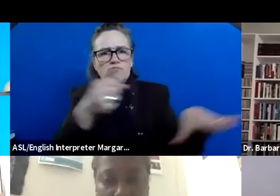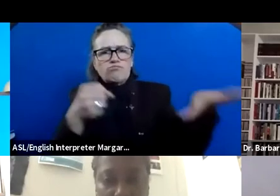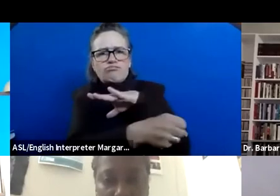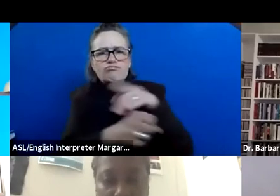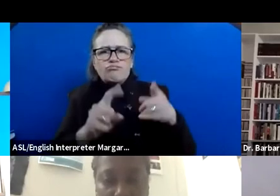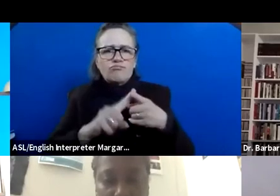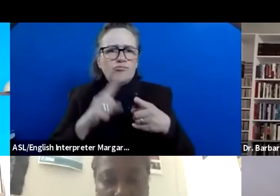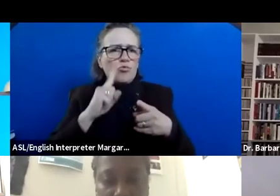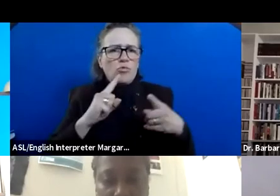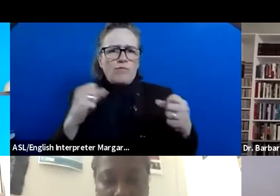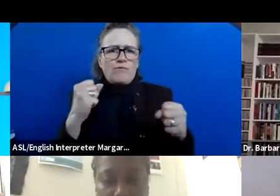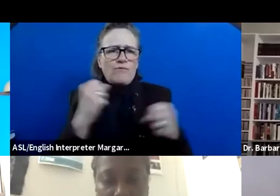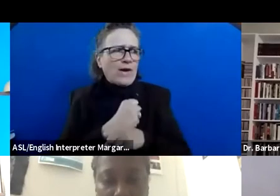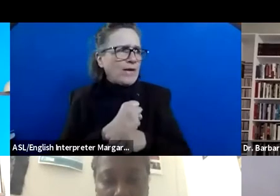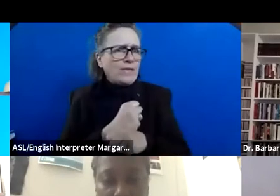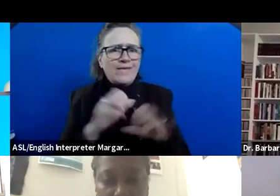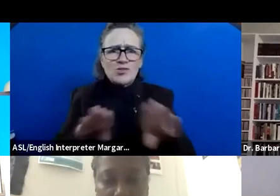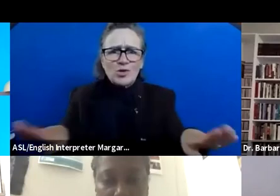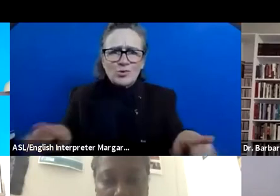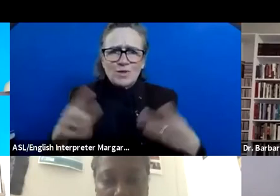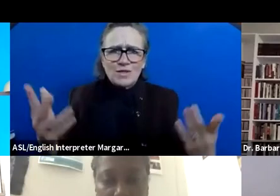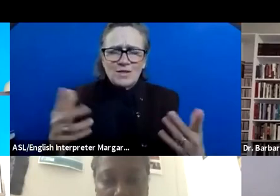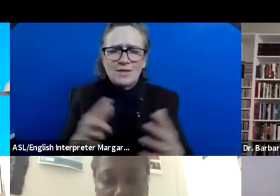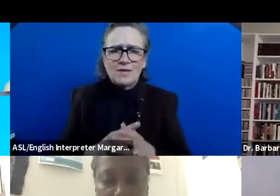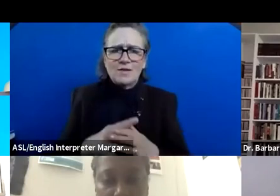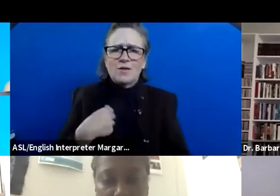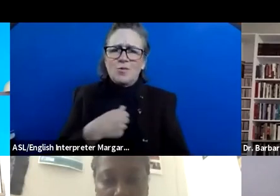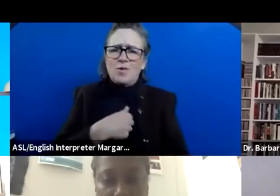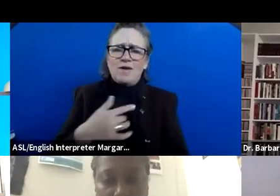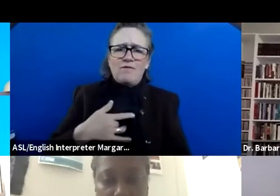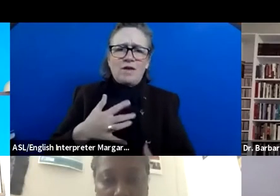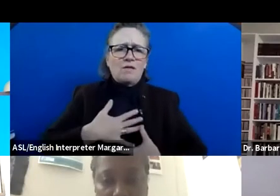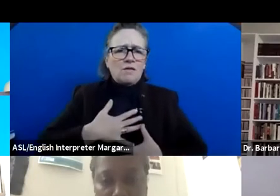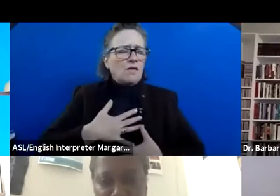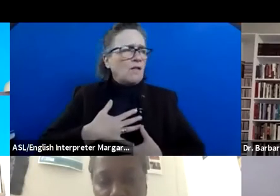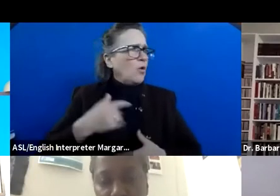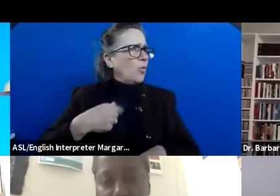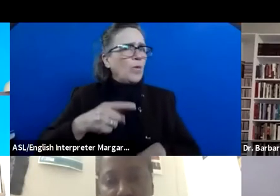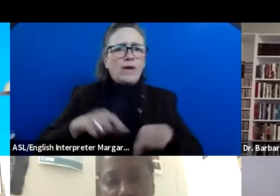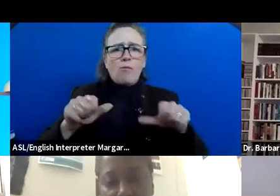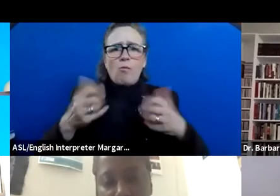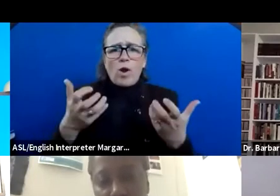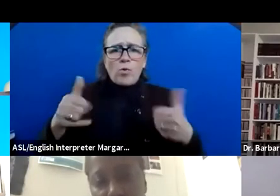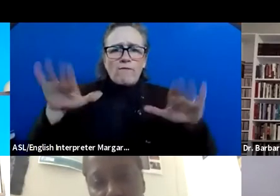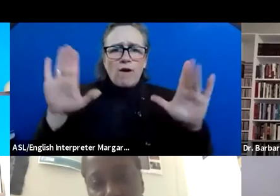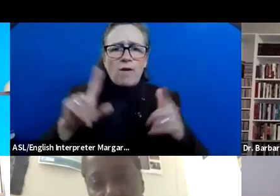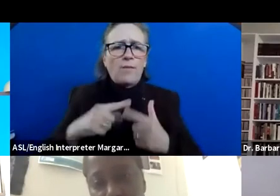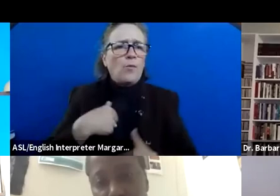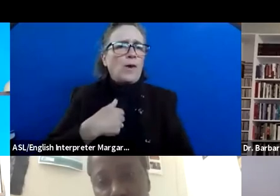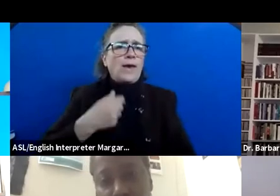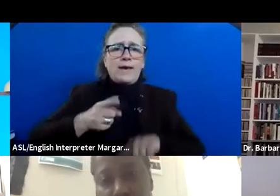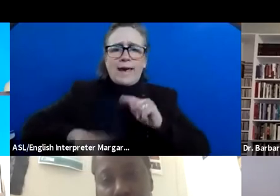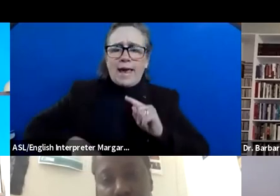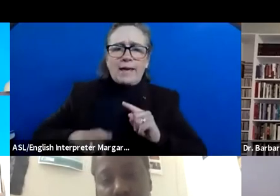nos quebrantamos, cuando sentimos que ya no podemos más, llega el arte, llega la música, llegan